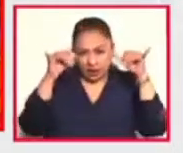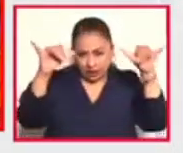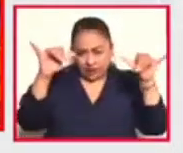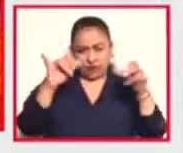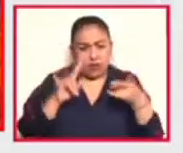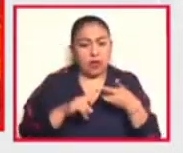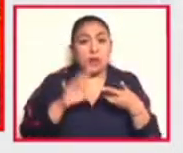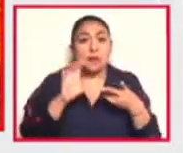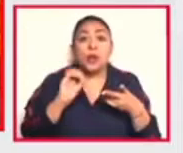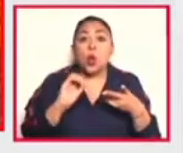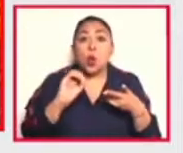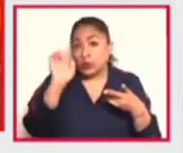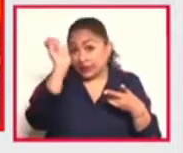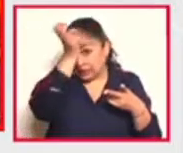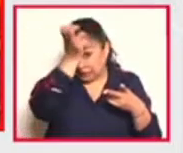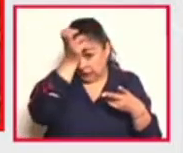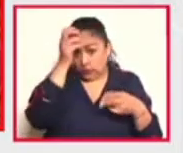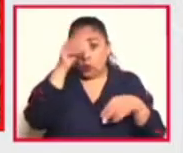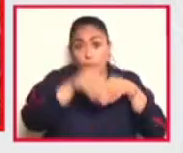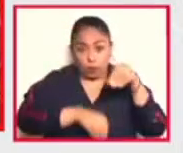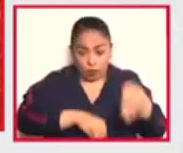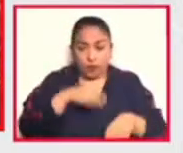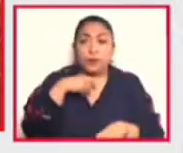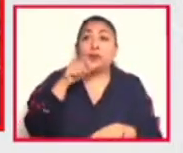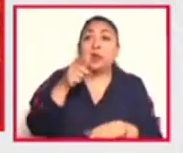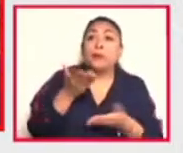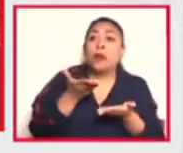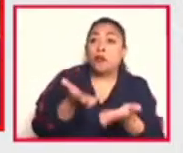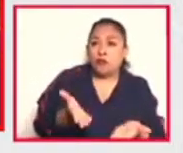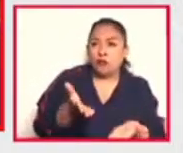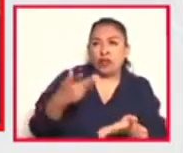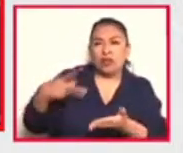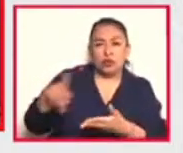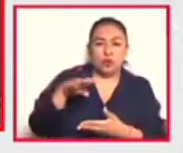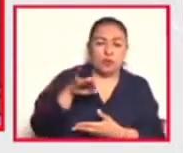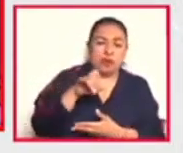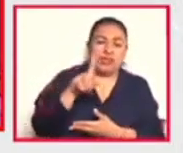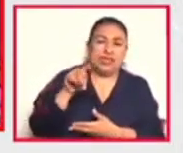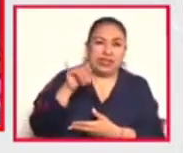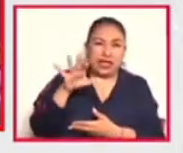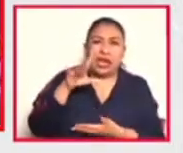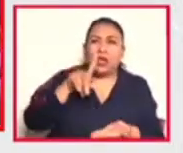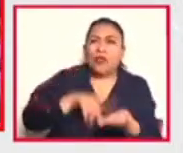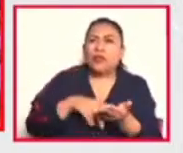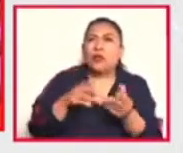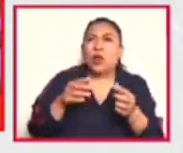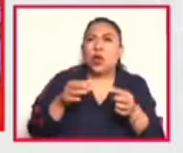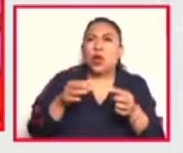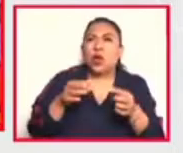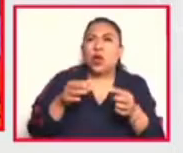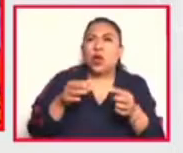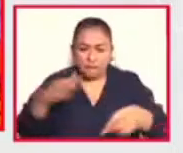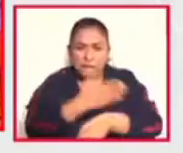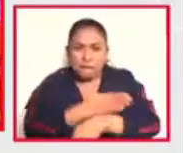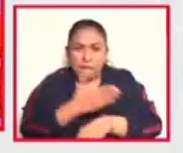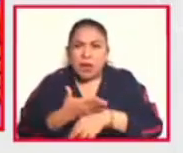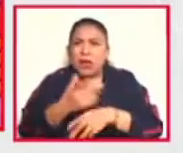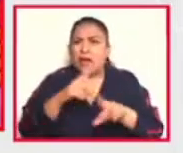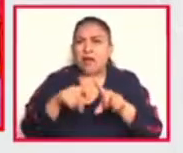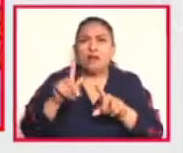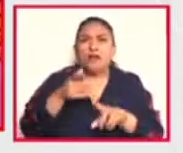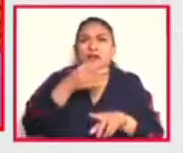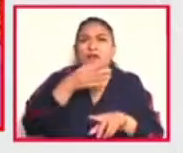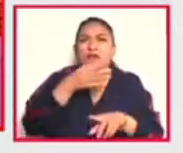chivo. Está también esta ofrenda tradicional mazateca, elaborada con un entramado de varas y carrizos, perteneciente a la fiesta de los